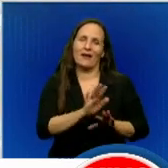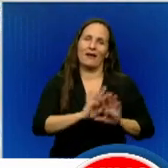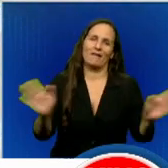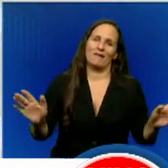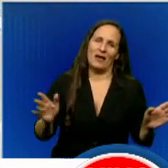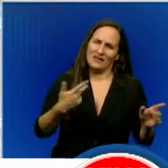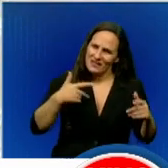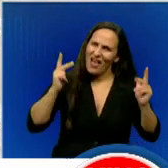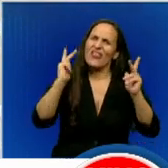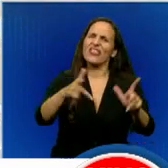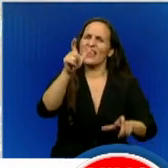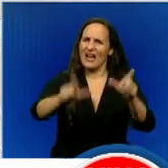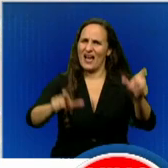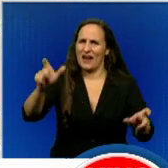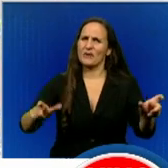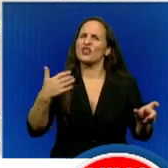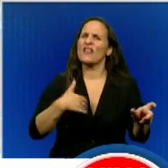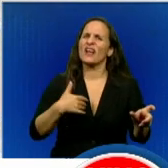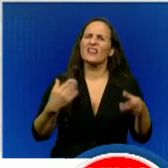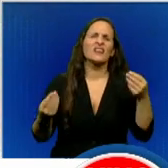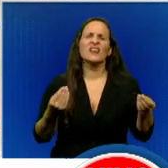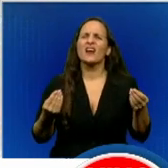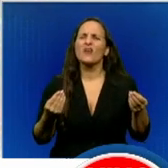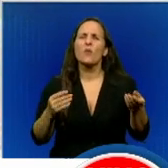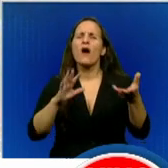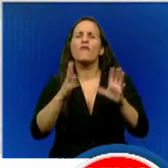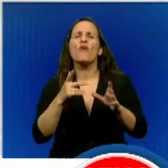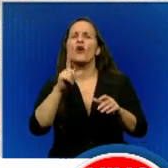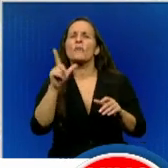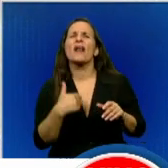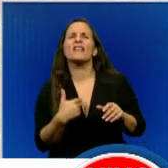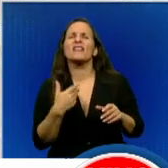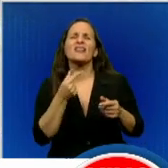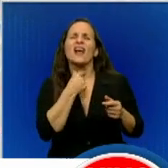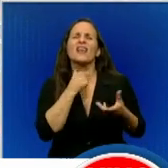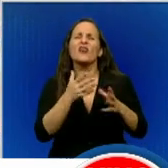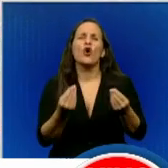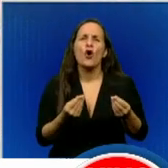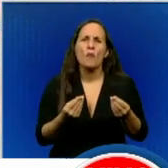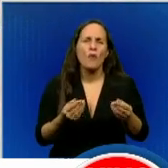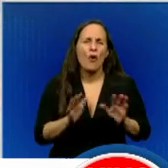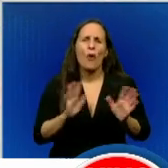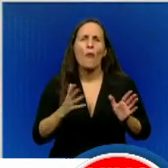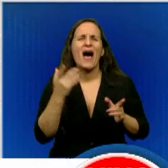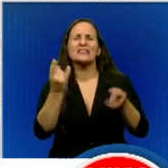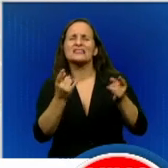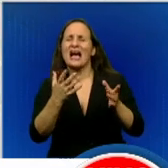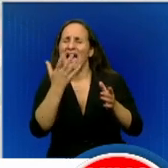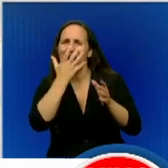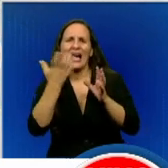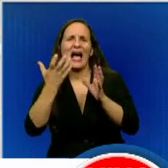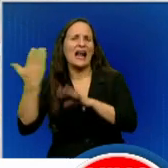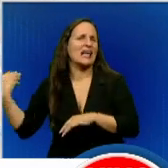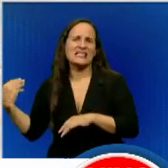le digan de una vez por todas a los argentinos cuál es el modelo del país al que nos quieren llevar a vivir sáquense la careta y dígale a la gente la